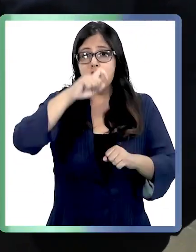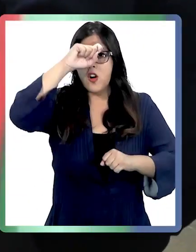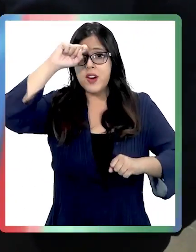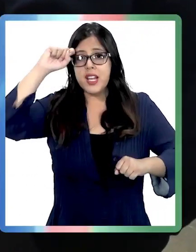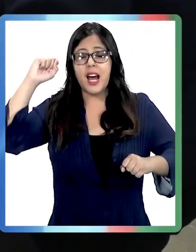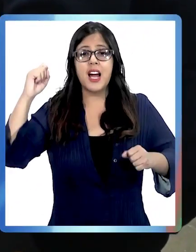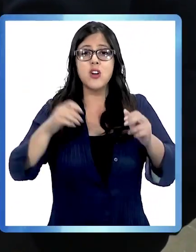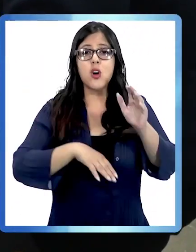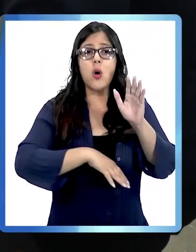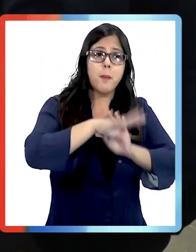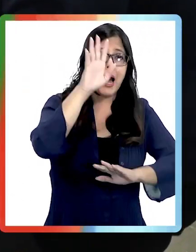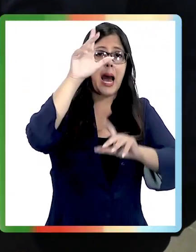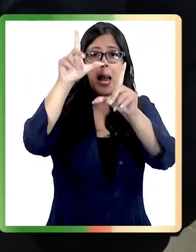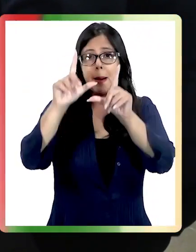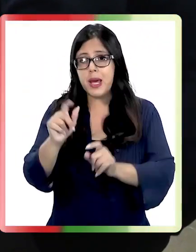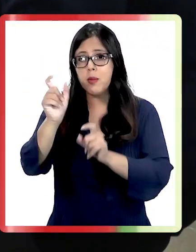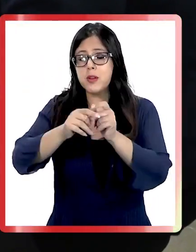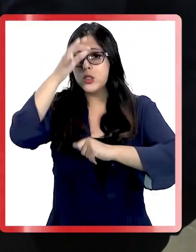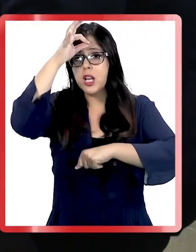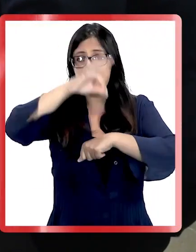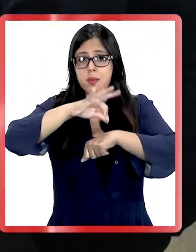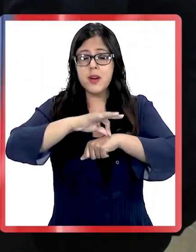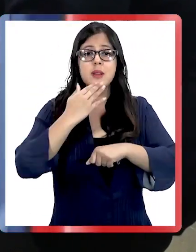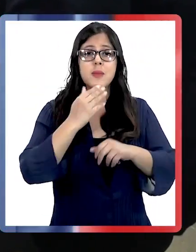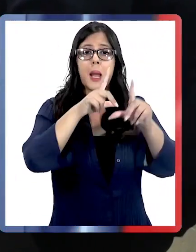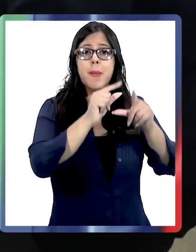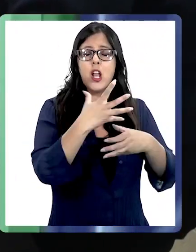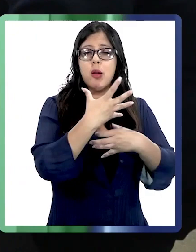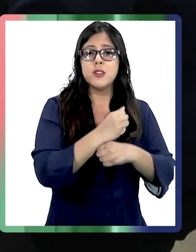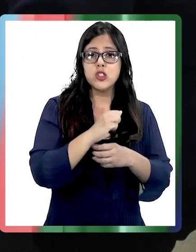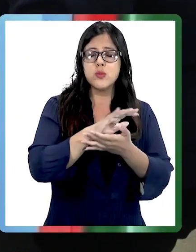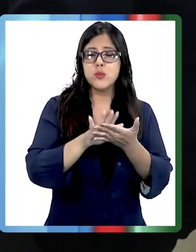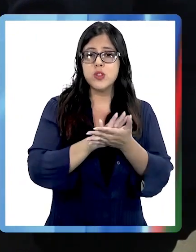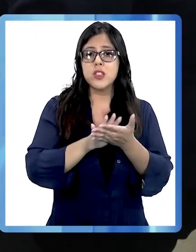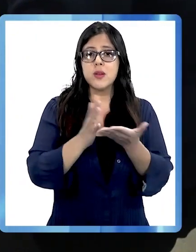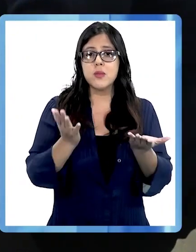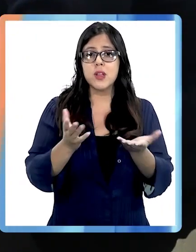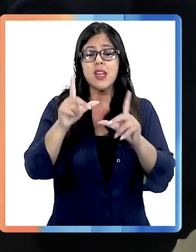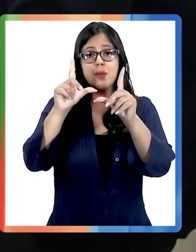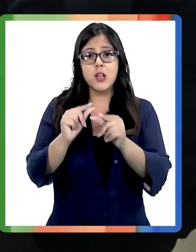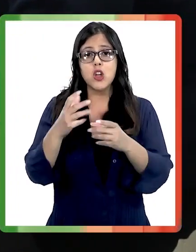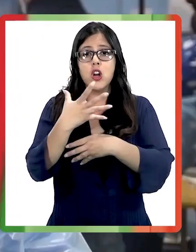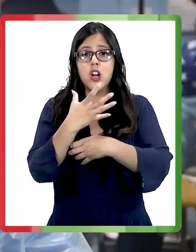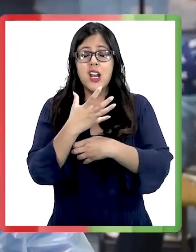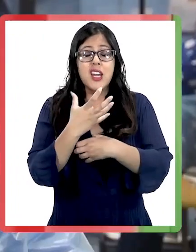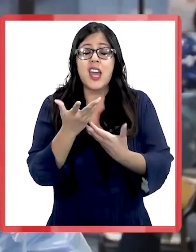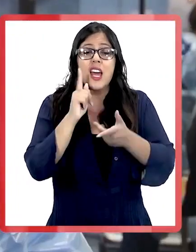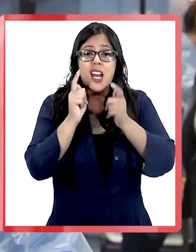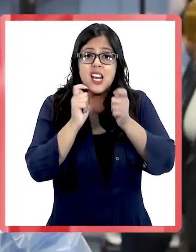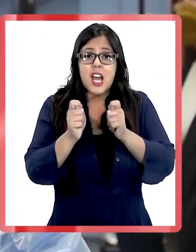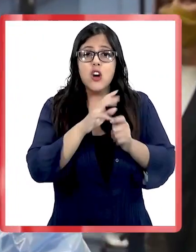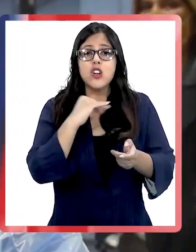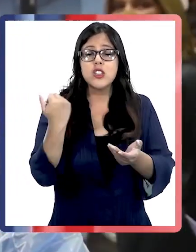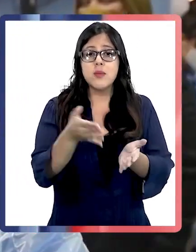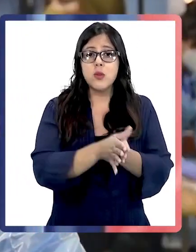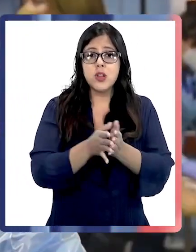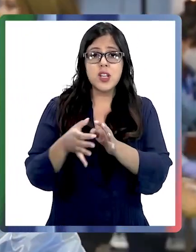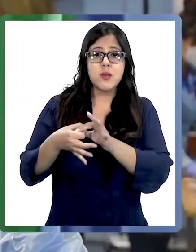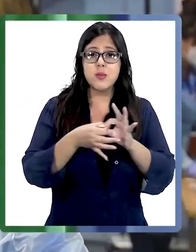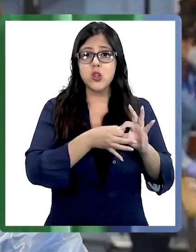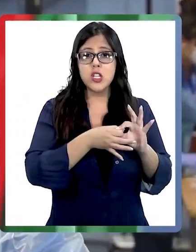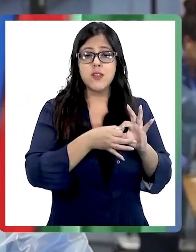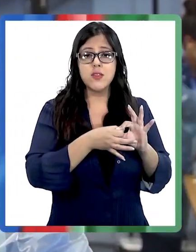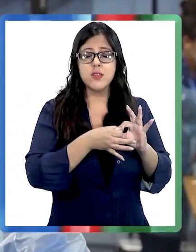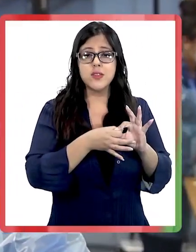pasado inviernos, veranos con más casos, con menos casos, y que hay menor presión, por ejemplo, y menor riesgo de morir justamente